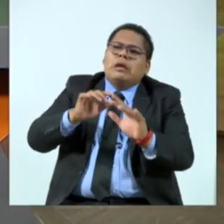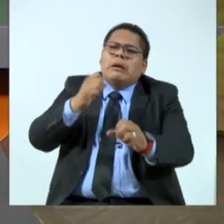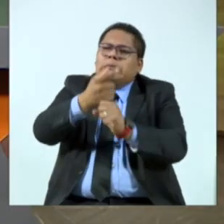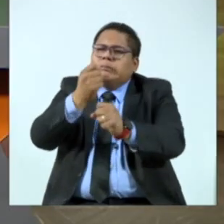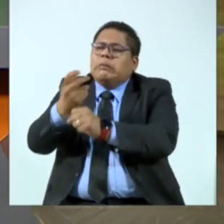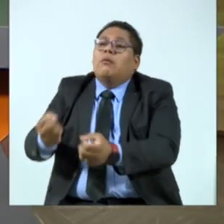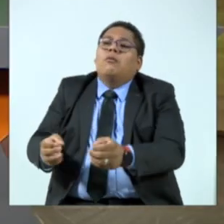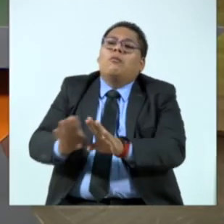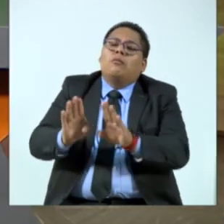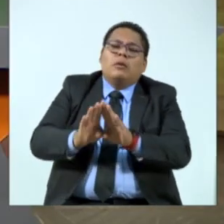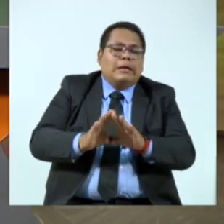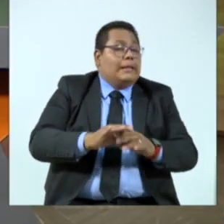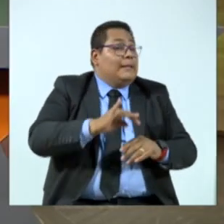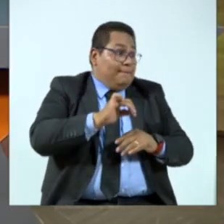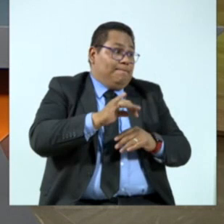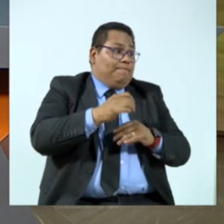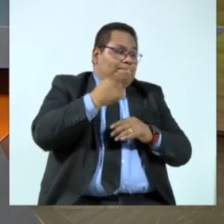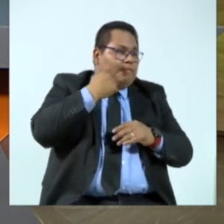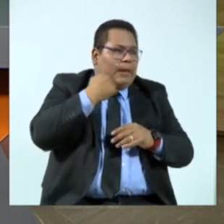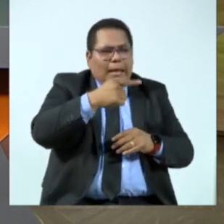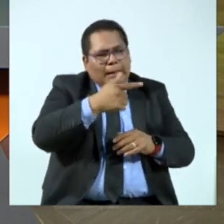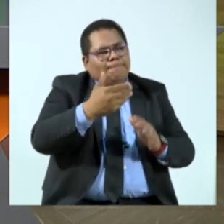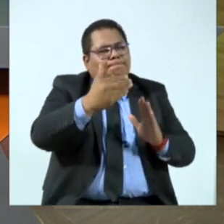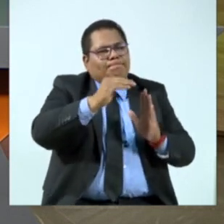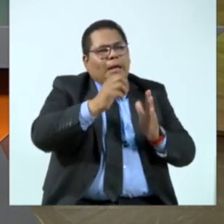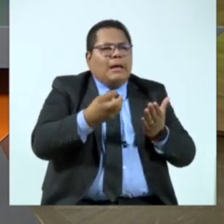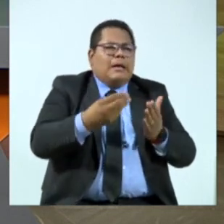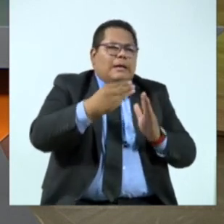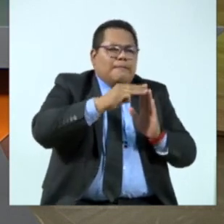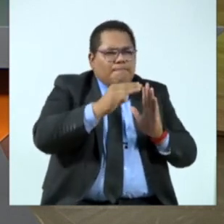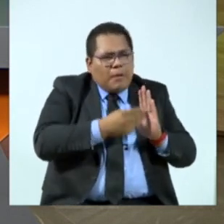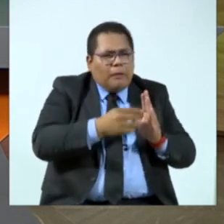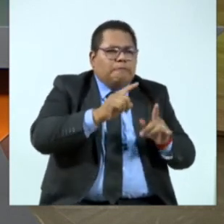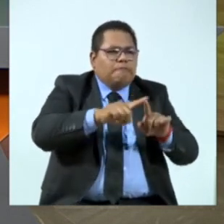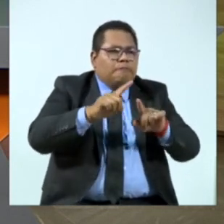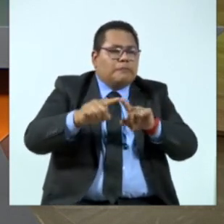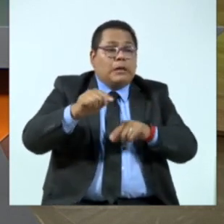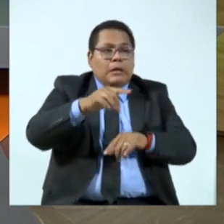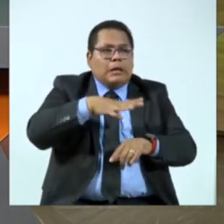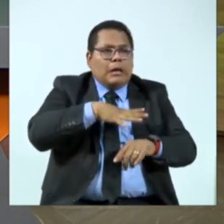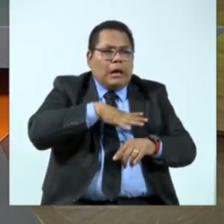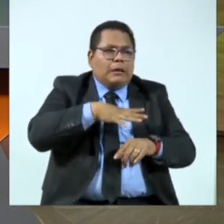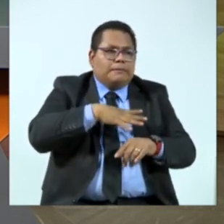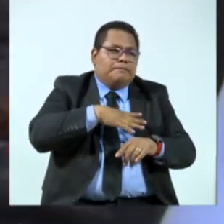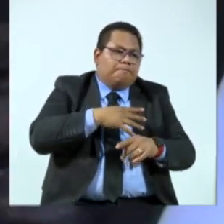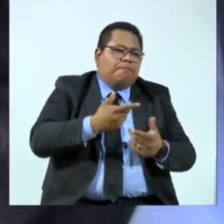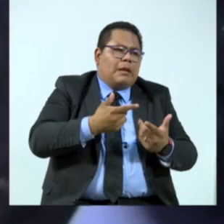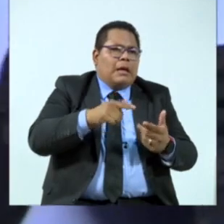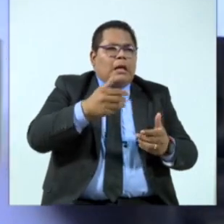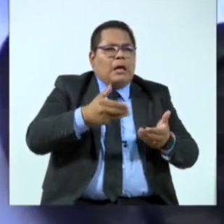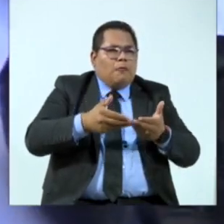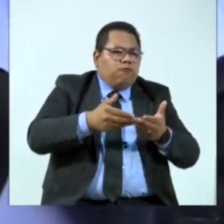esto Claro que sí Bueno fueron diferentes estrategias principalmente en los cruceros teníamos recorridos en los cruceros En los